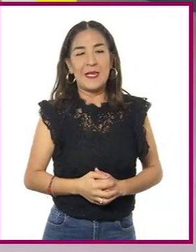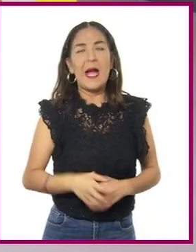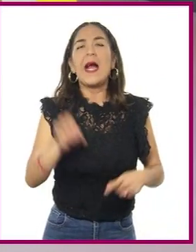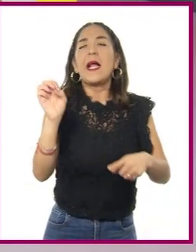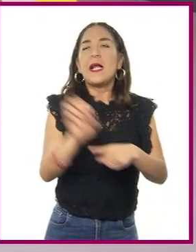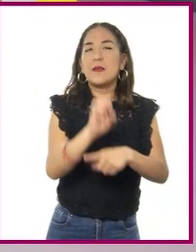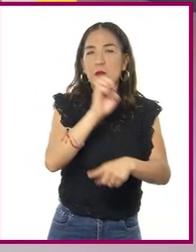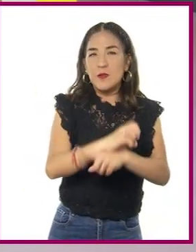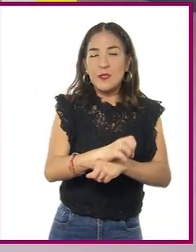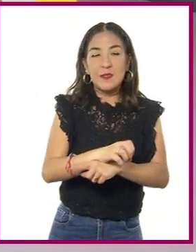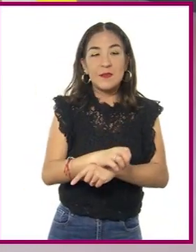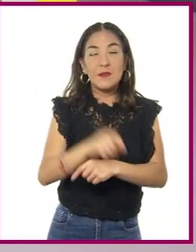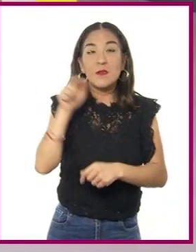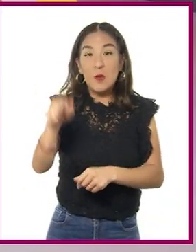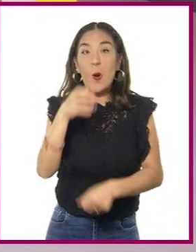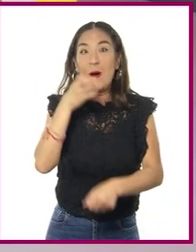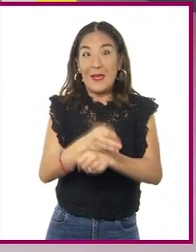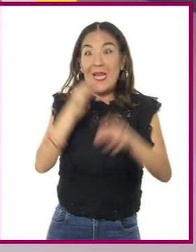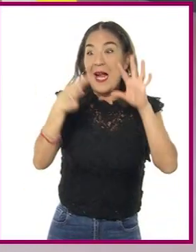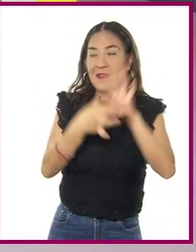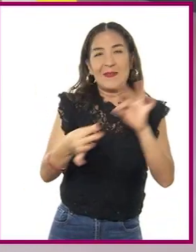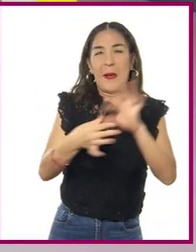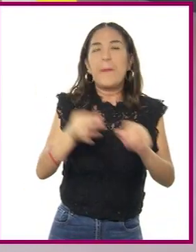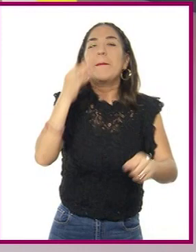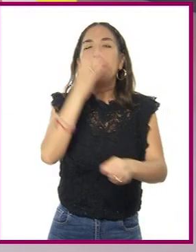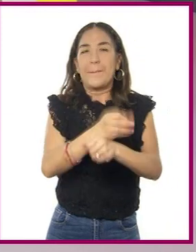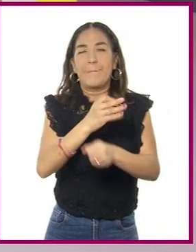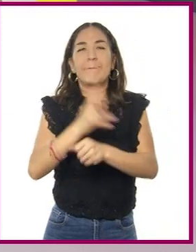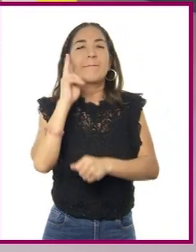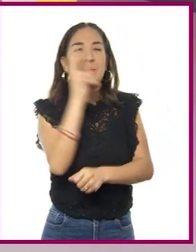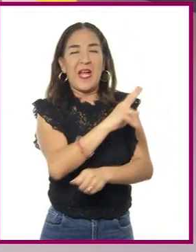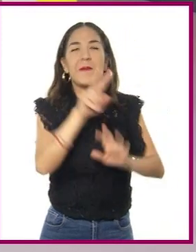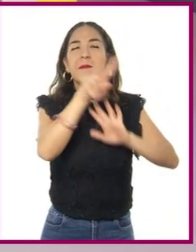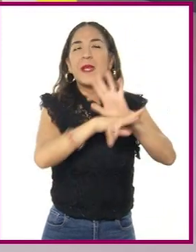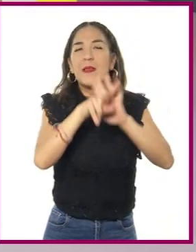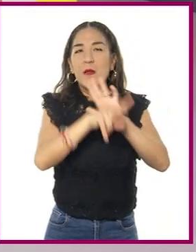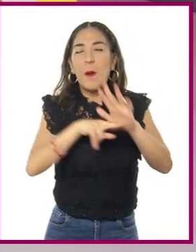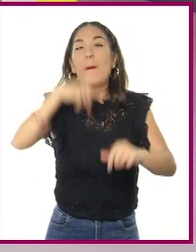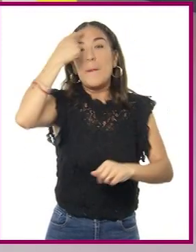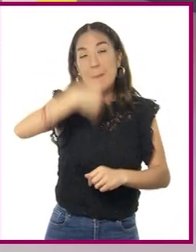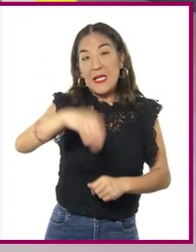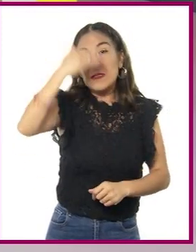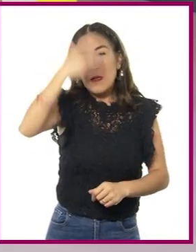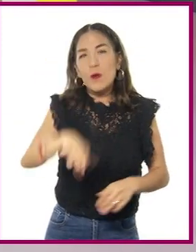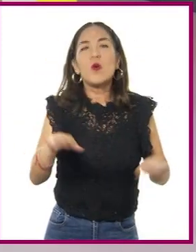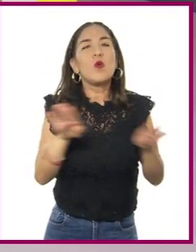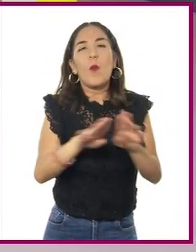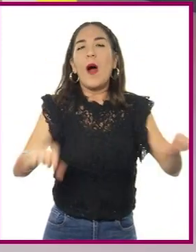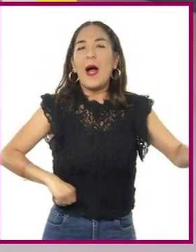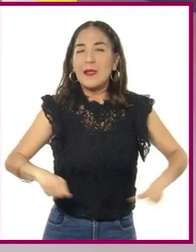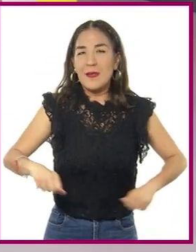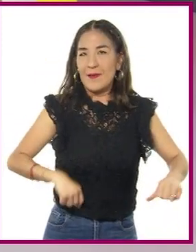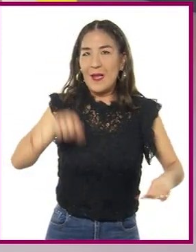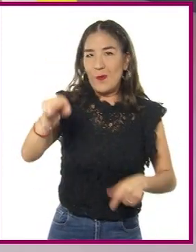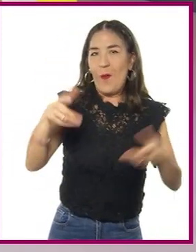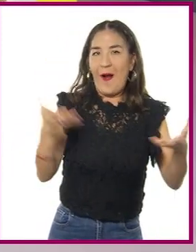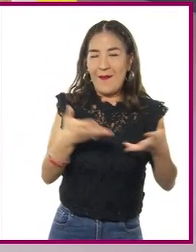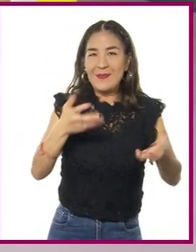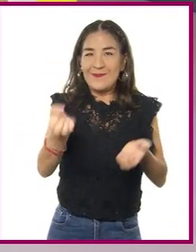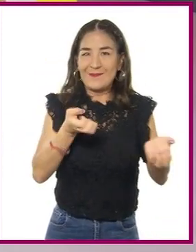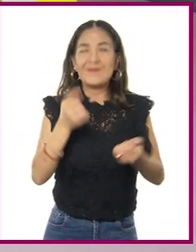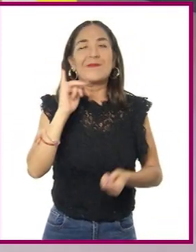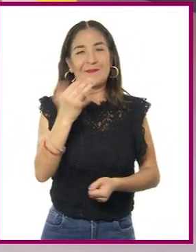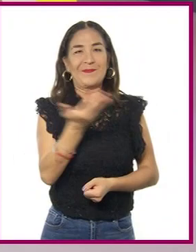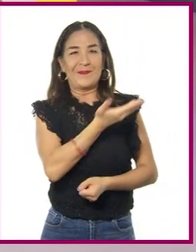te parece si antes de que nos sigas contando, vemos el siguiente audiovisual para conocer los ejercicios que realizaste? Adelante,